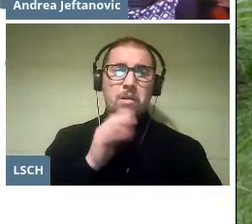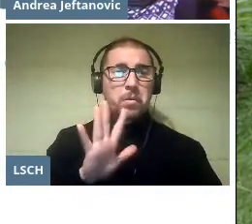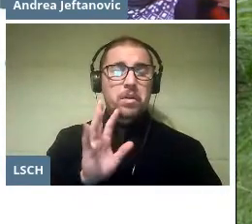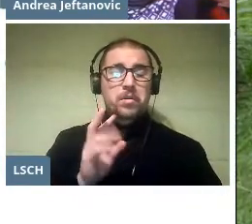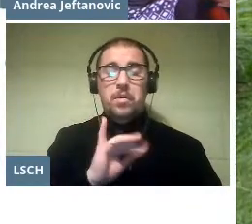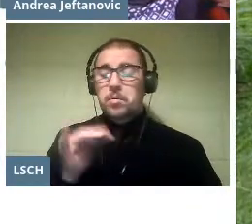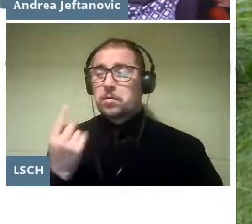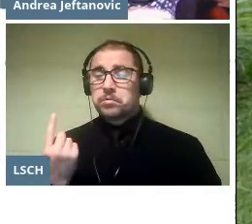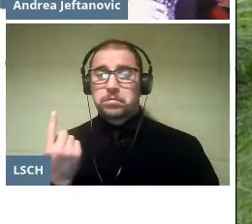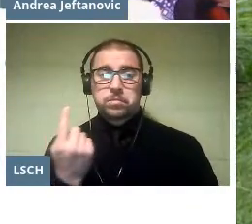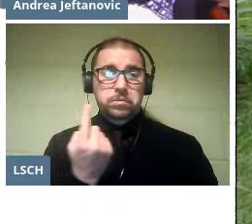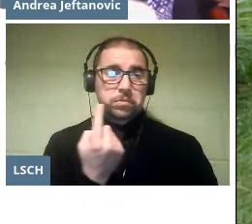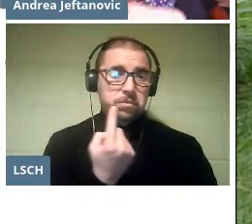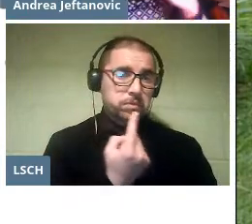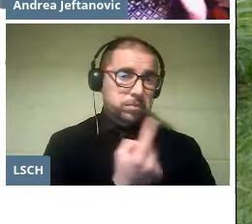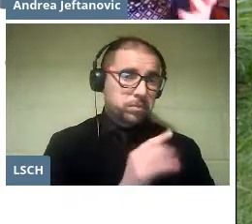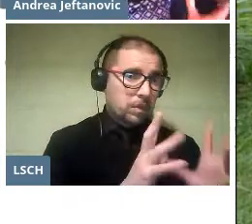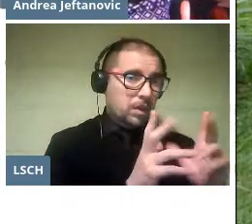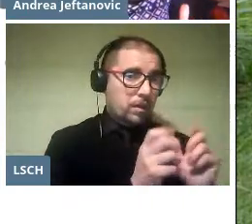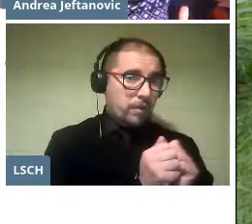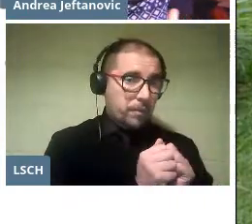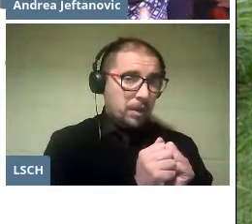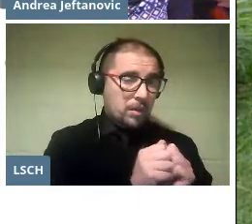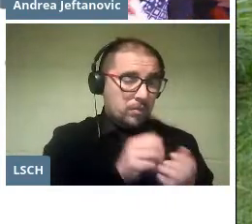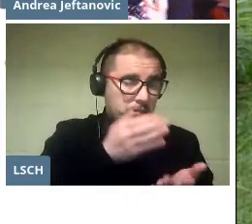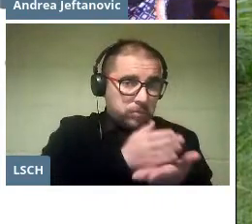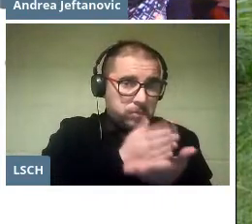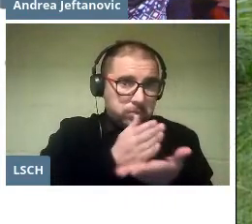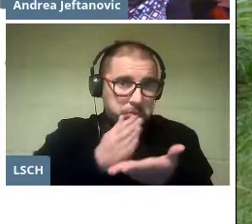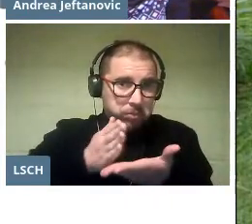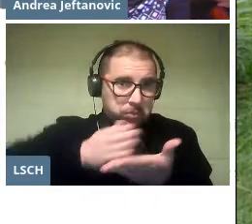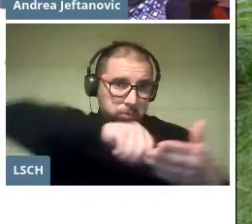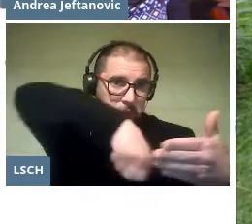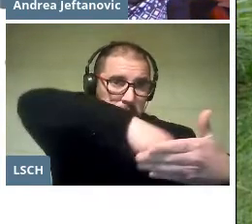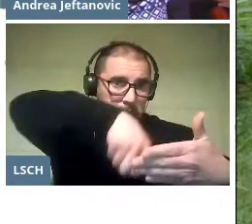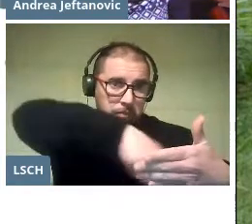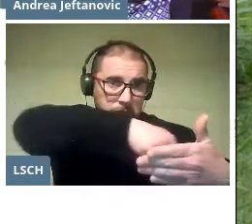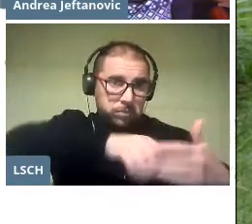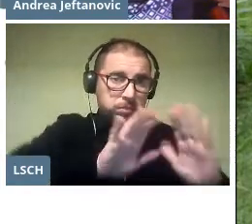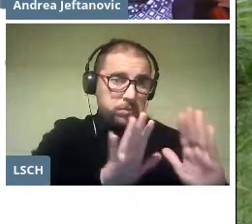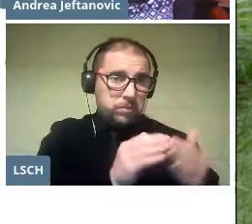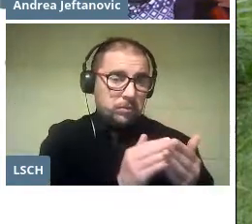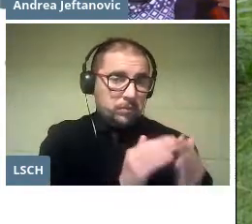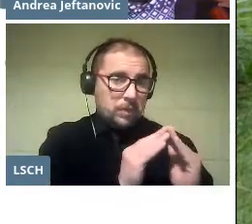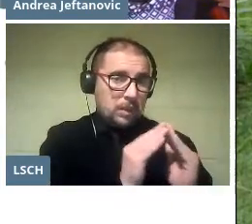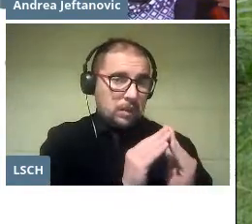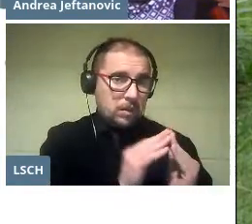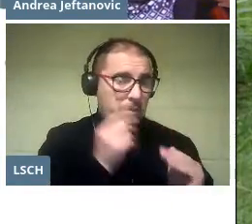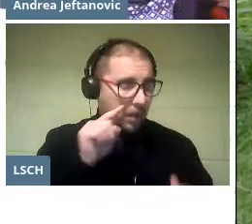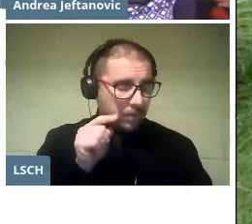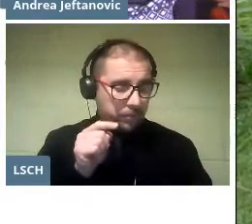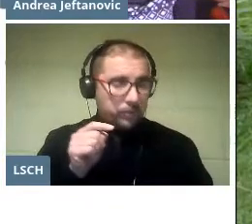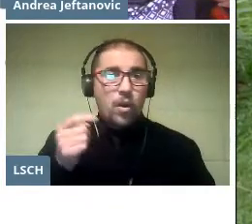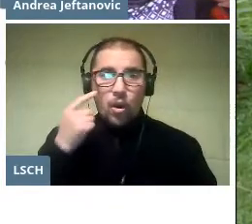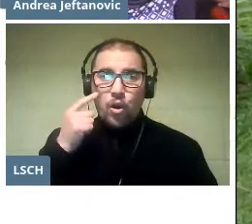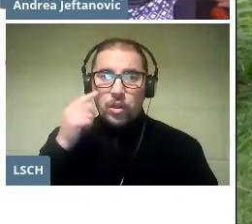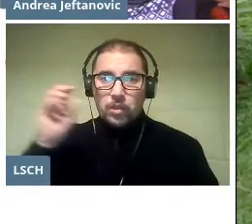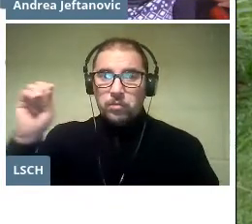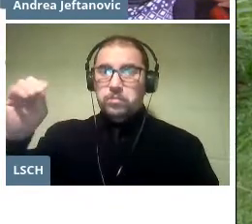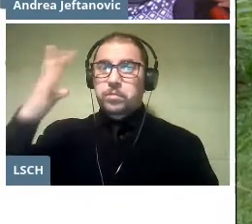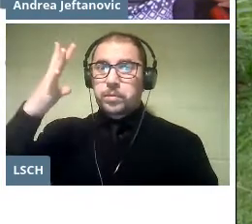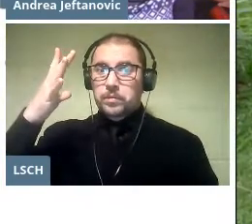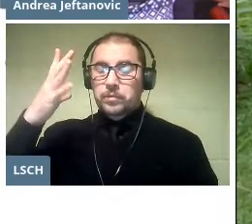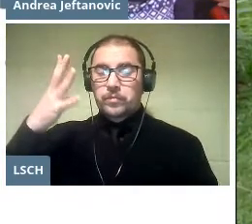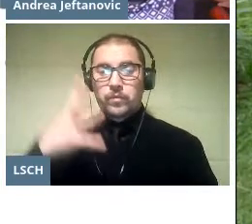a su familia, termina de hacer la cena que tenía planificada, pero ella ha conocido el éxtasis